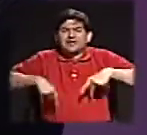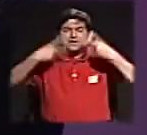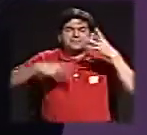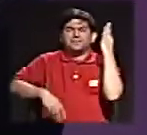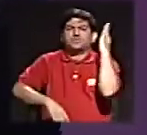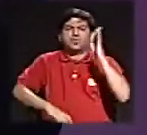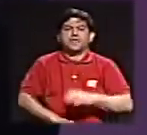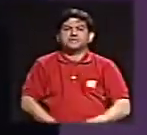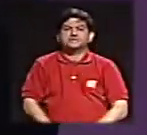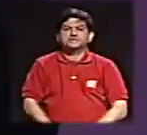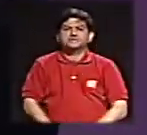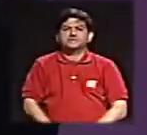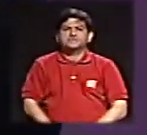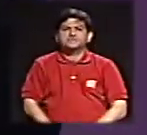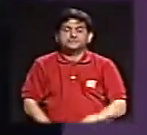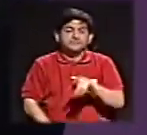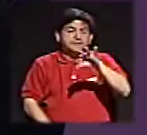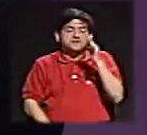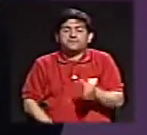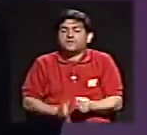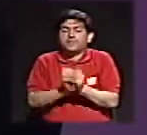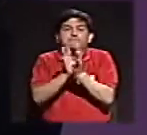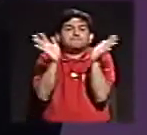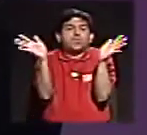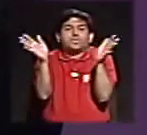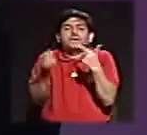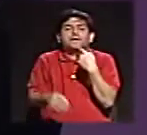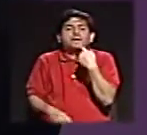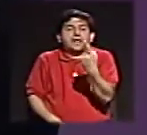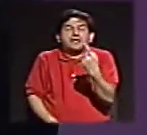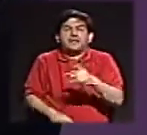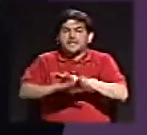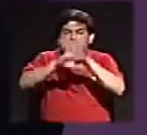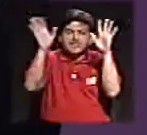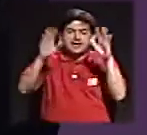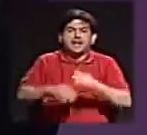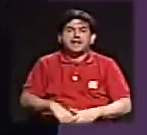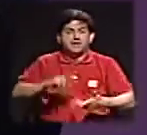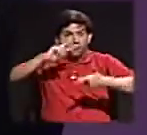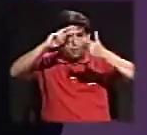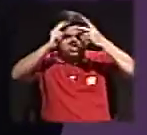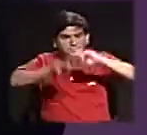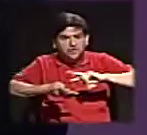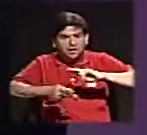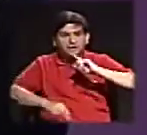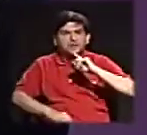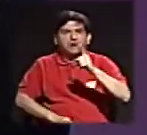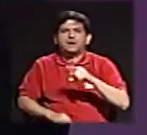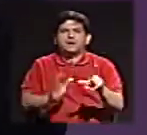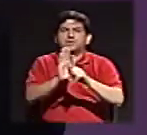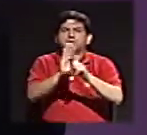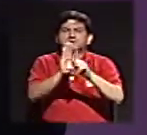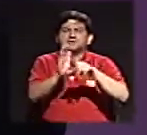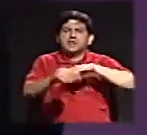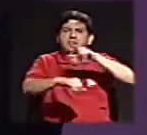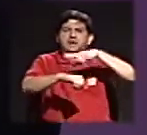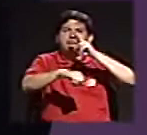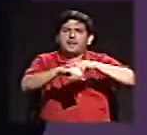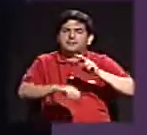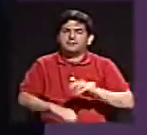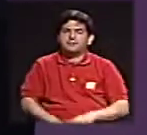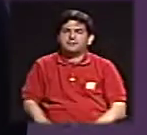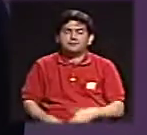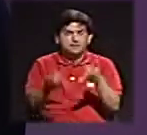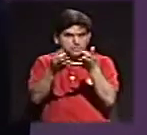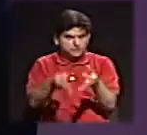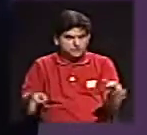de las mujeres, ¿no? Con lo cual está públicamente, ¿verdad?, haciendo declaraciones que son contrarias a lo que plantea la legislación nacional. Claro. Y en